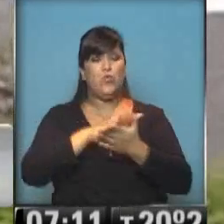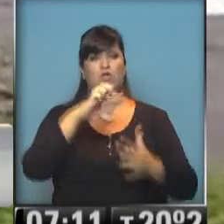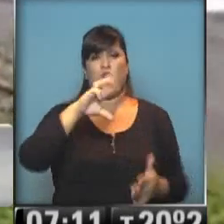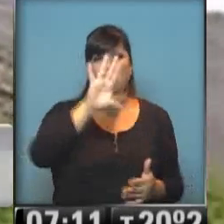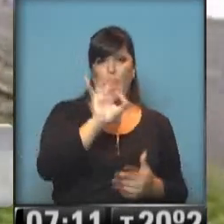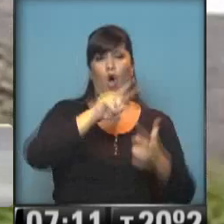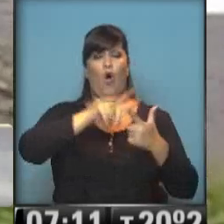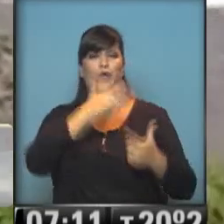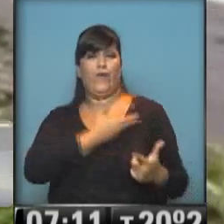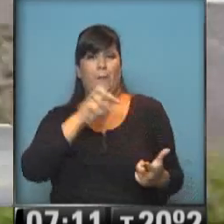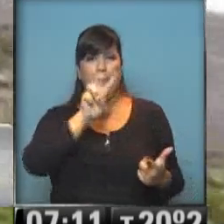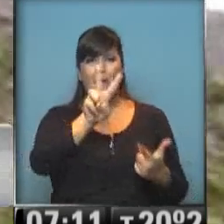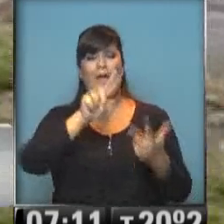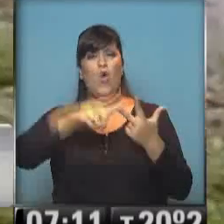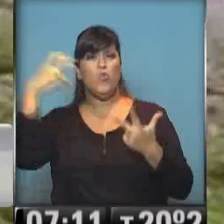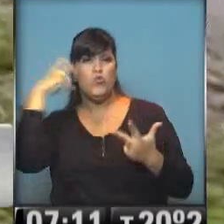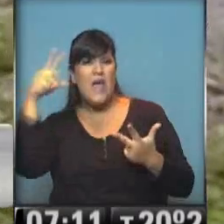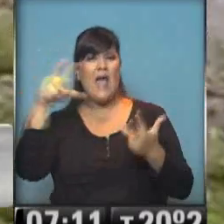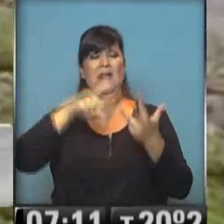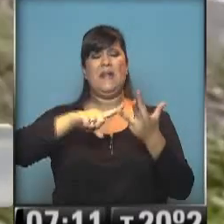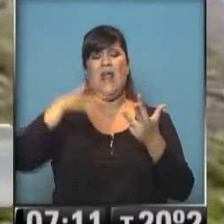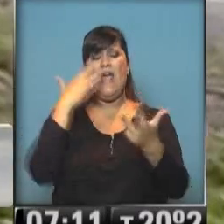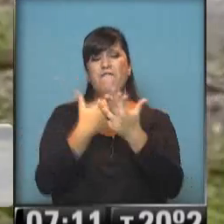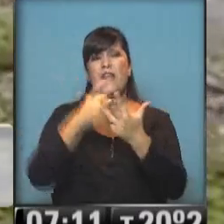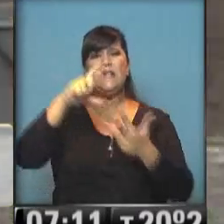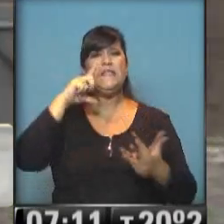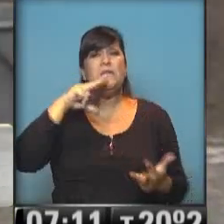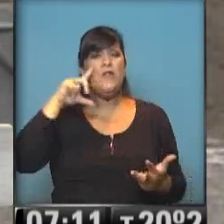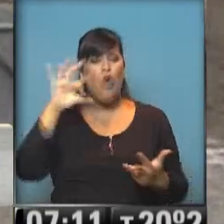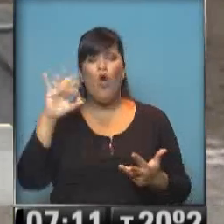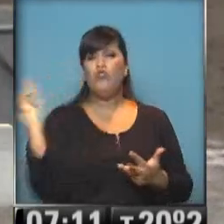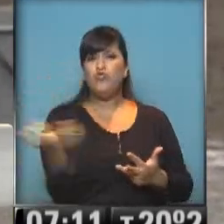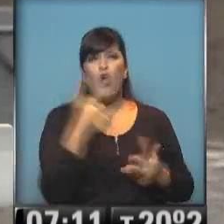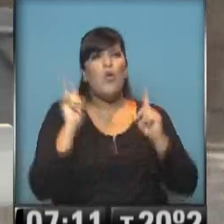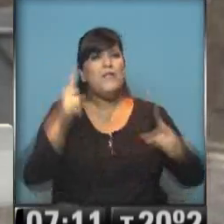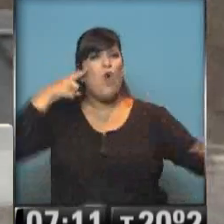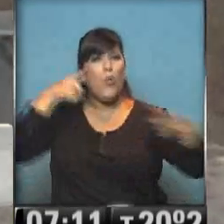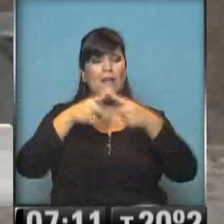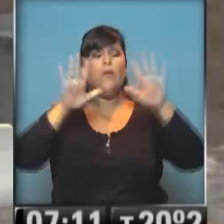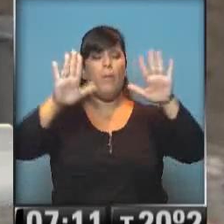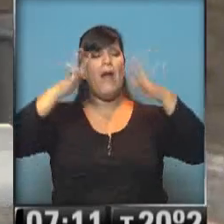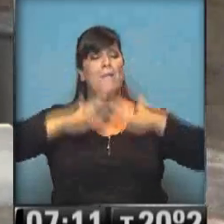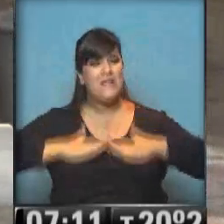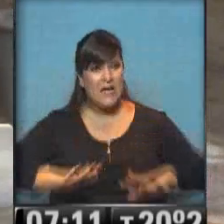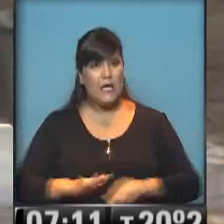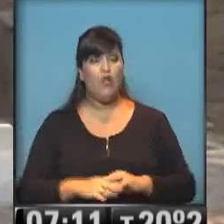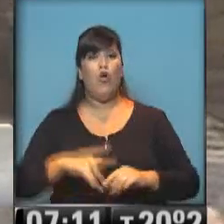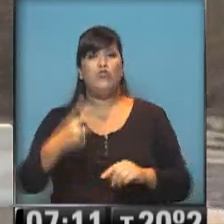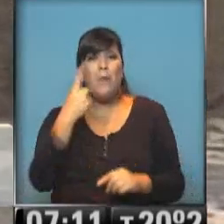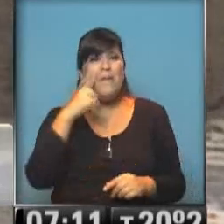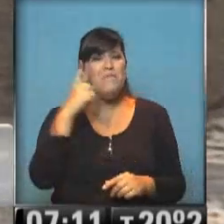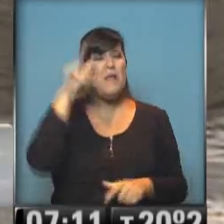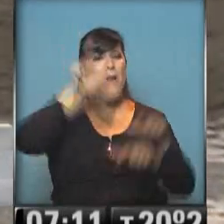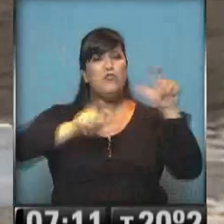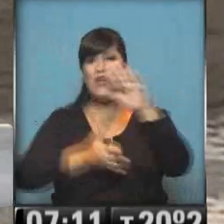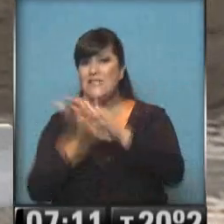la Victoria, UCR, Frente Cívico, todos con el mismo objetivo, aliviar la situación. Son miles todavía los evacuados. Vamos a irnos en